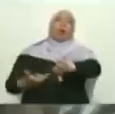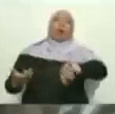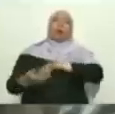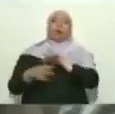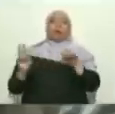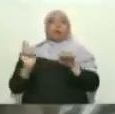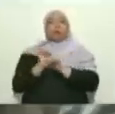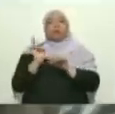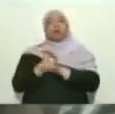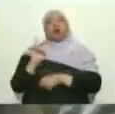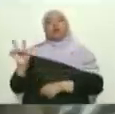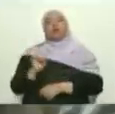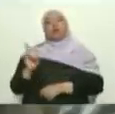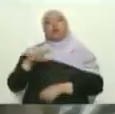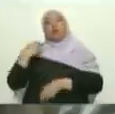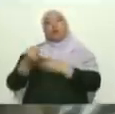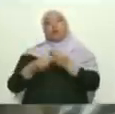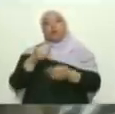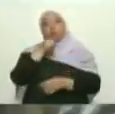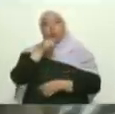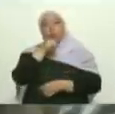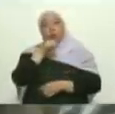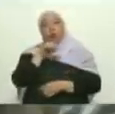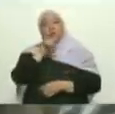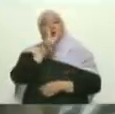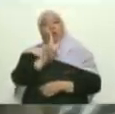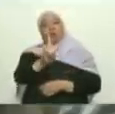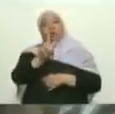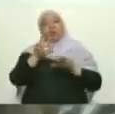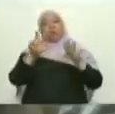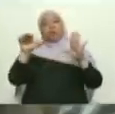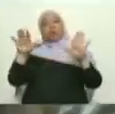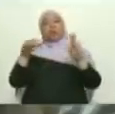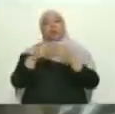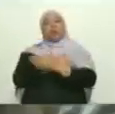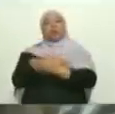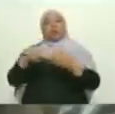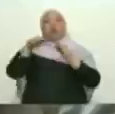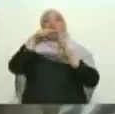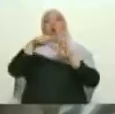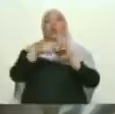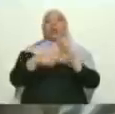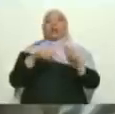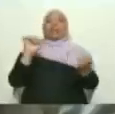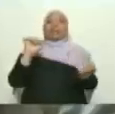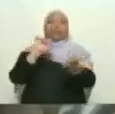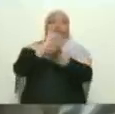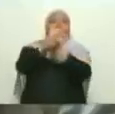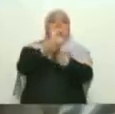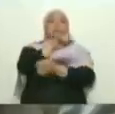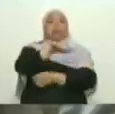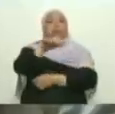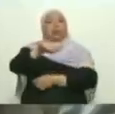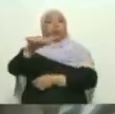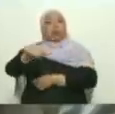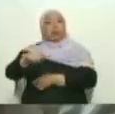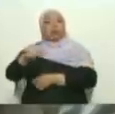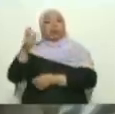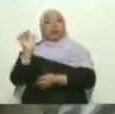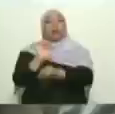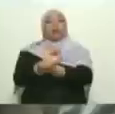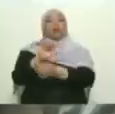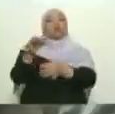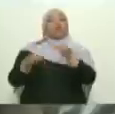caos en el país, hemos logrado 289 órdenes de aprehensión. Han sido detenidas y